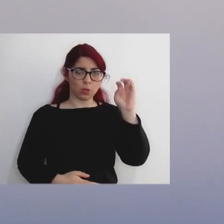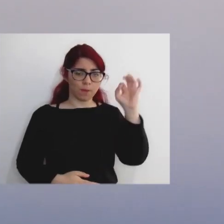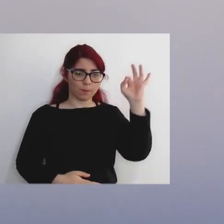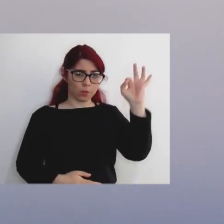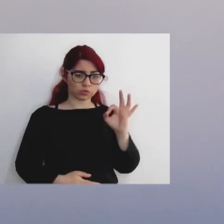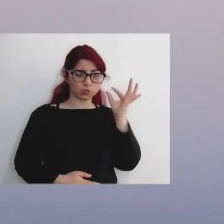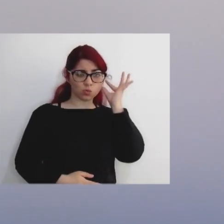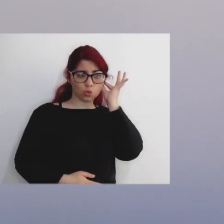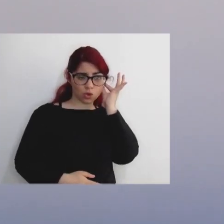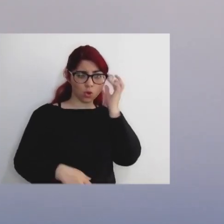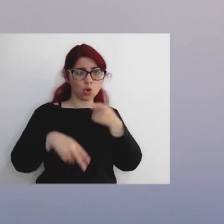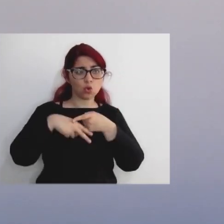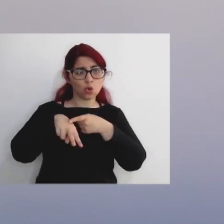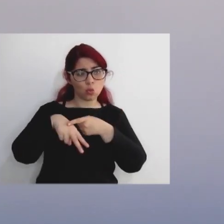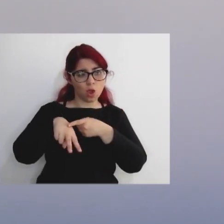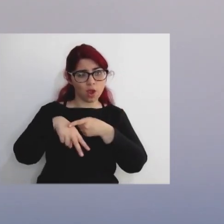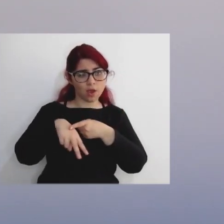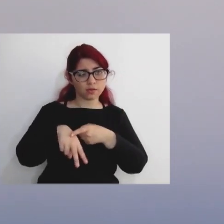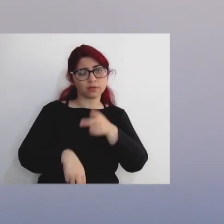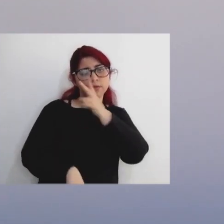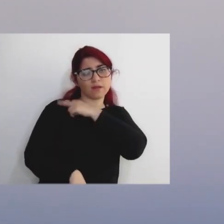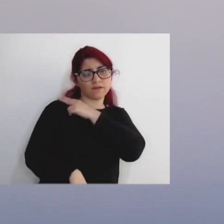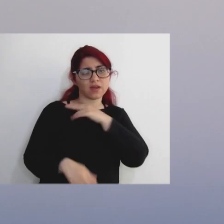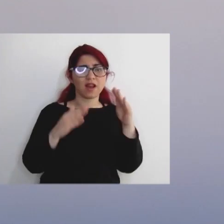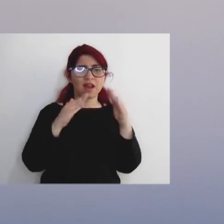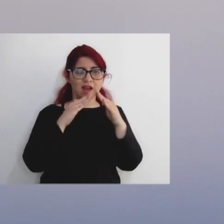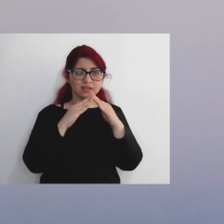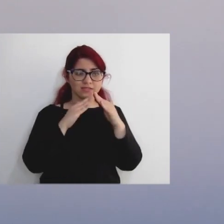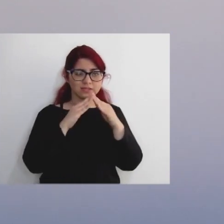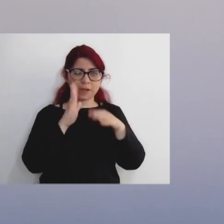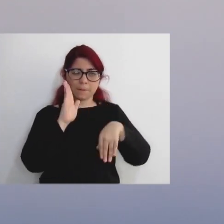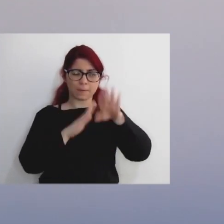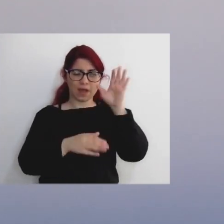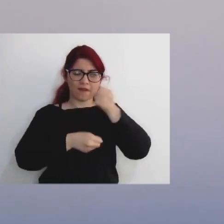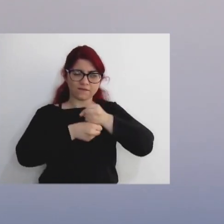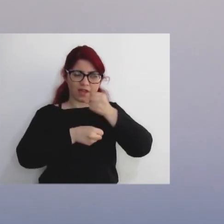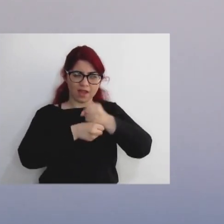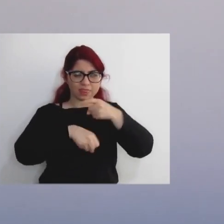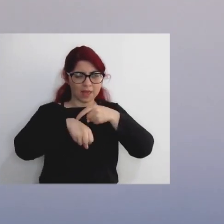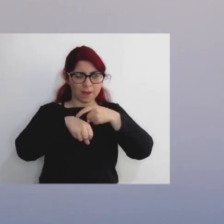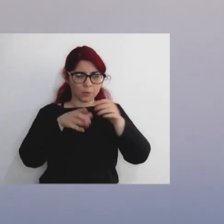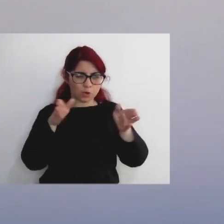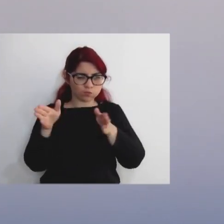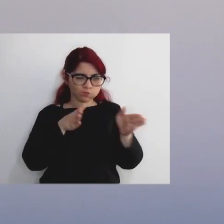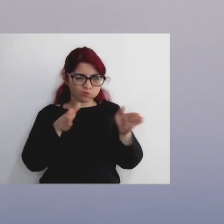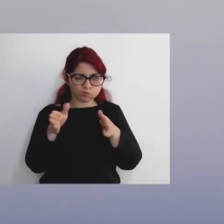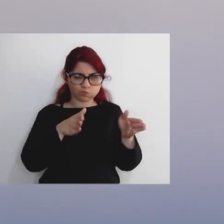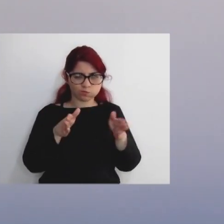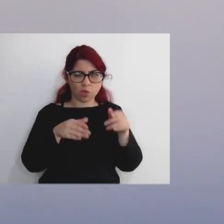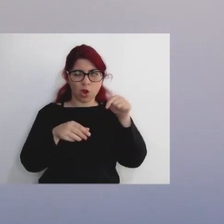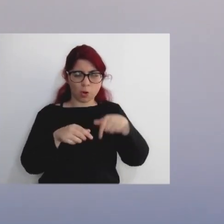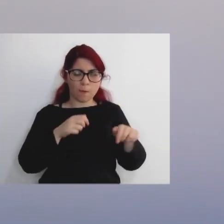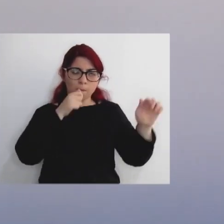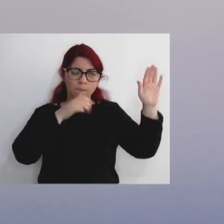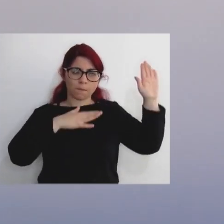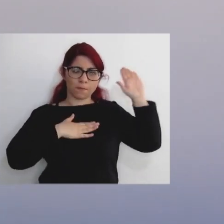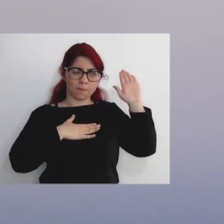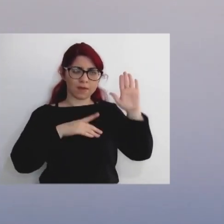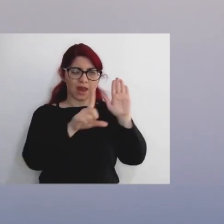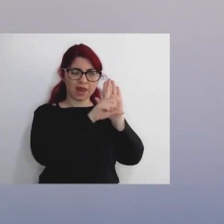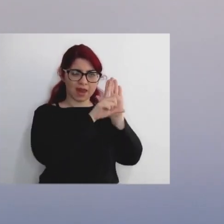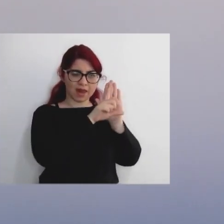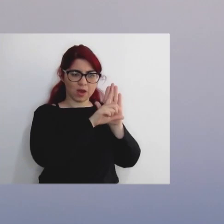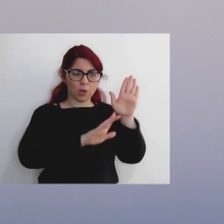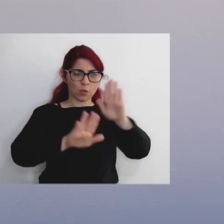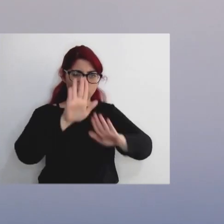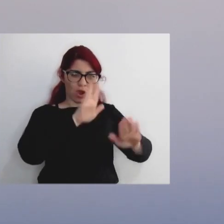El 40% de las mujeres de Ñuble son jefas de hogar y mayoritariamente trabajan en trabajos de temporada. Por eso mi compromiso